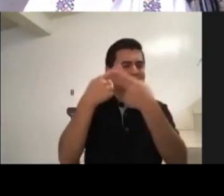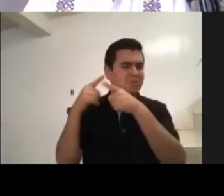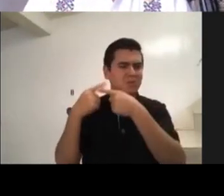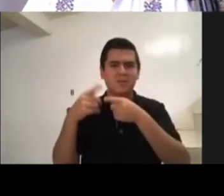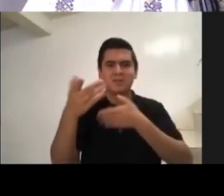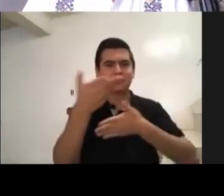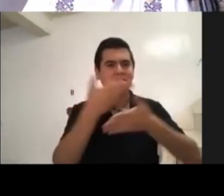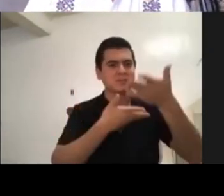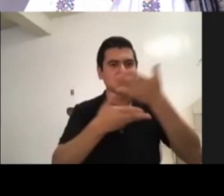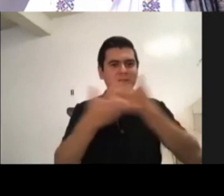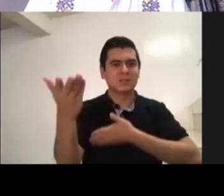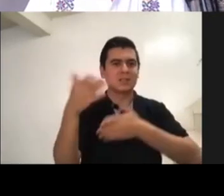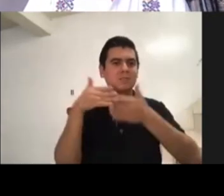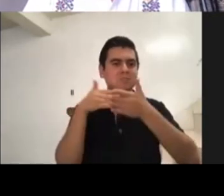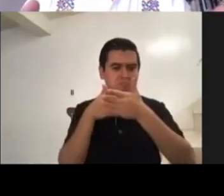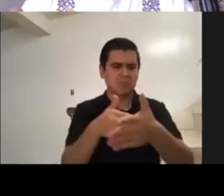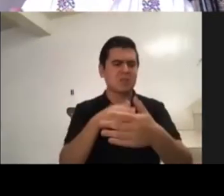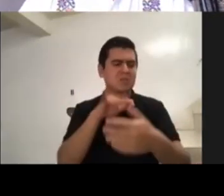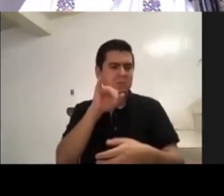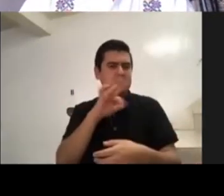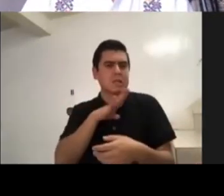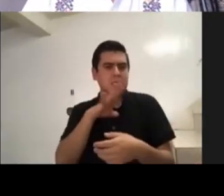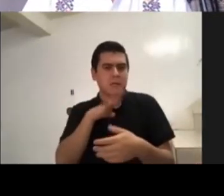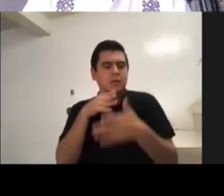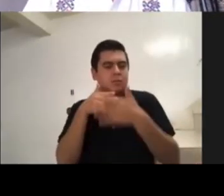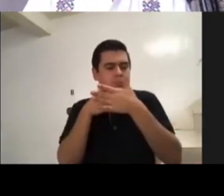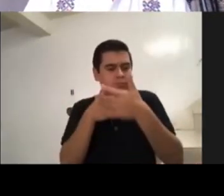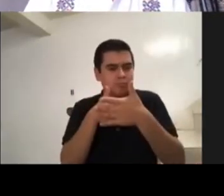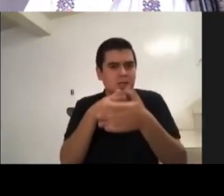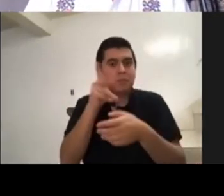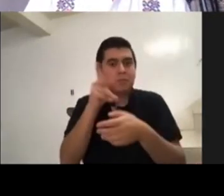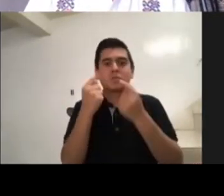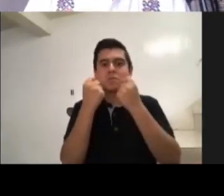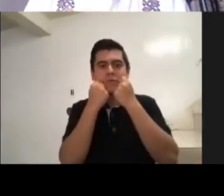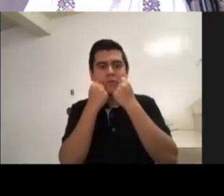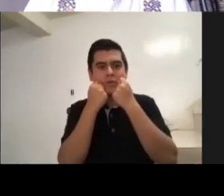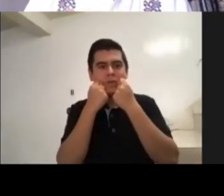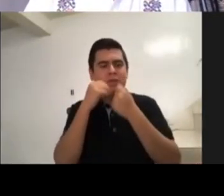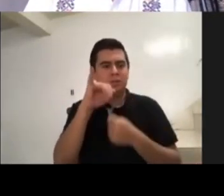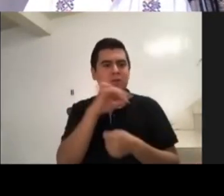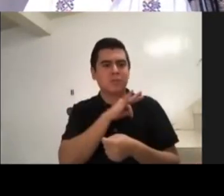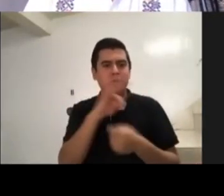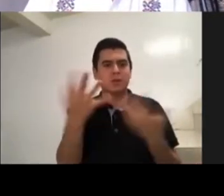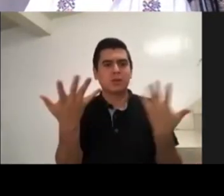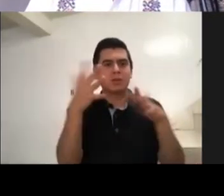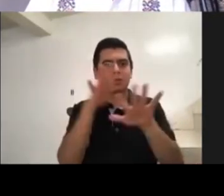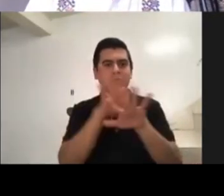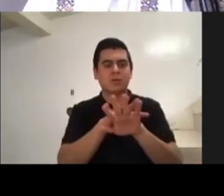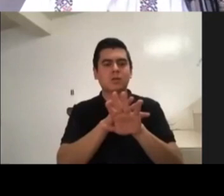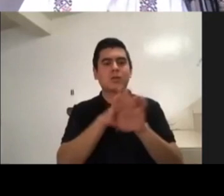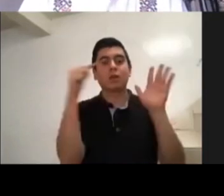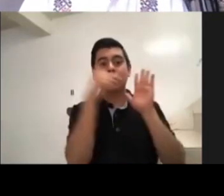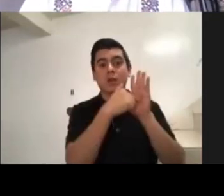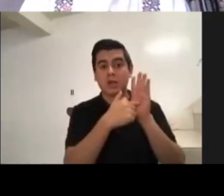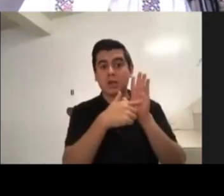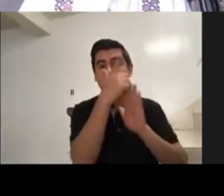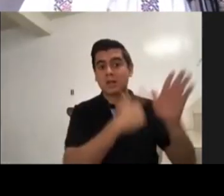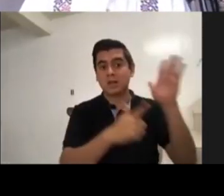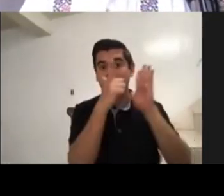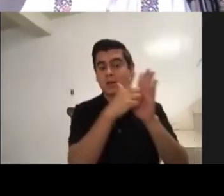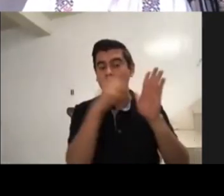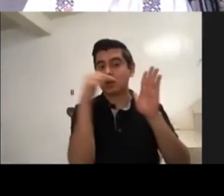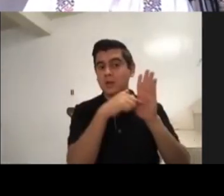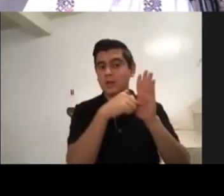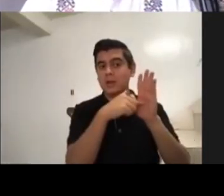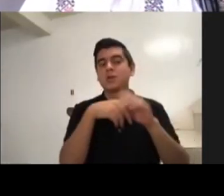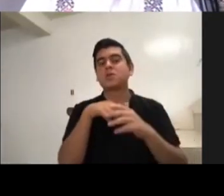tiene barreras de muchos tipos, hoy descritas en la Constitución como barreras para el aprendizaje y la participación, pero no